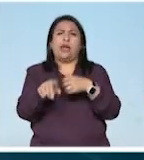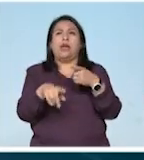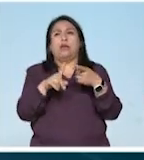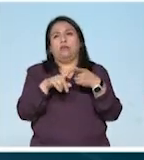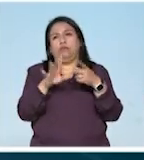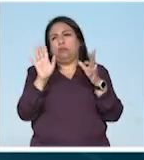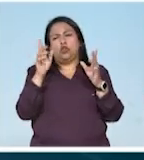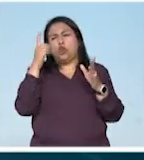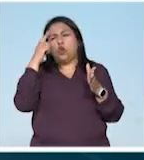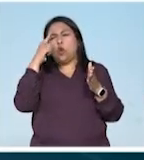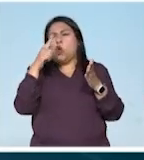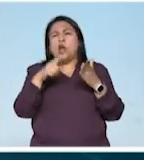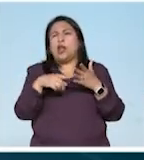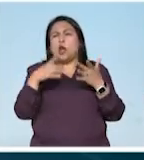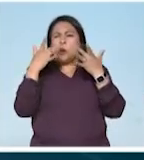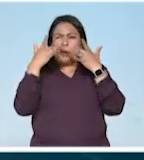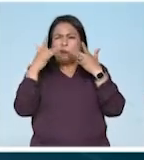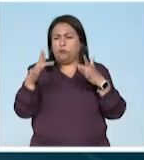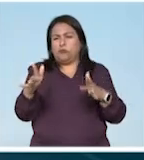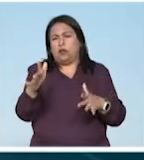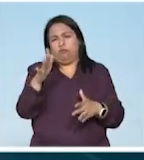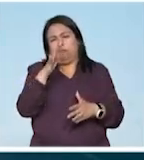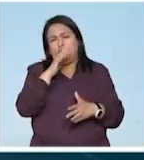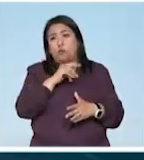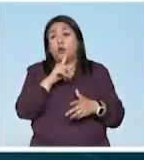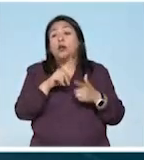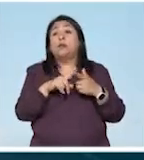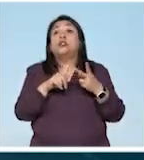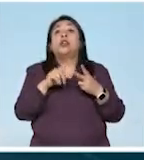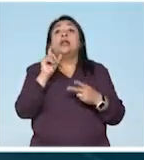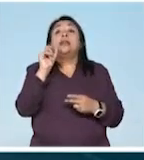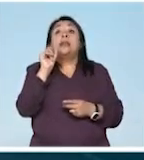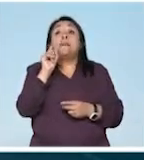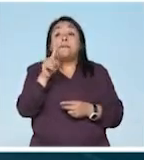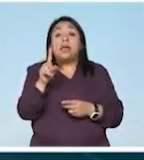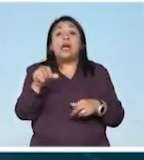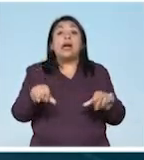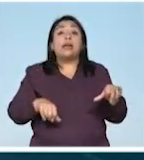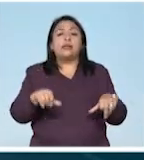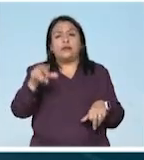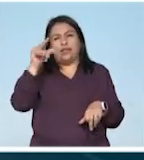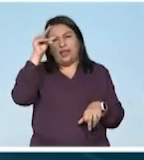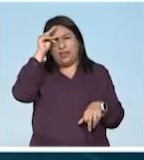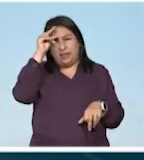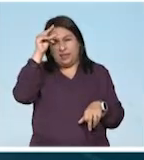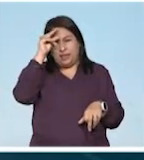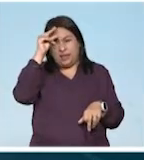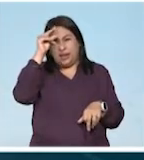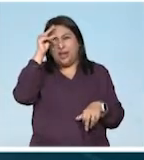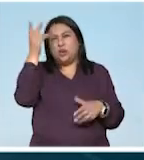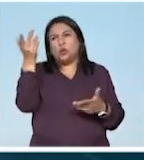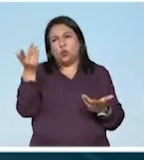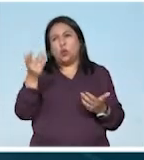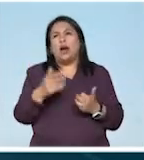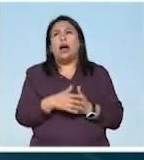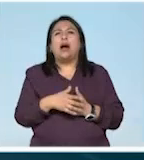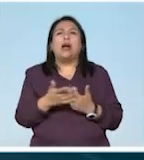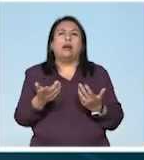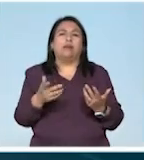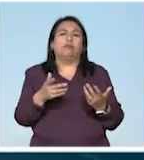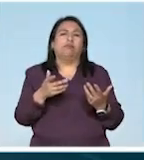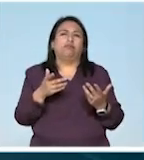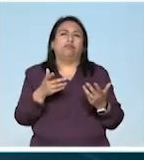porque no creo que sea un bien renunciable, y la actividad intelectual o la carrera por la